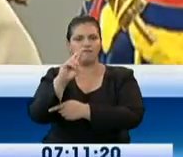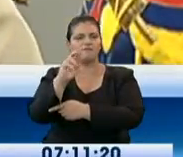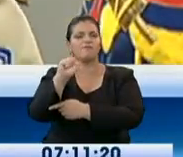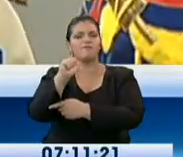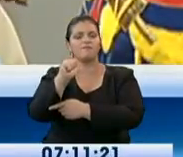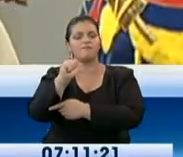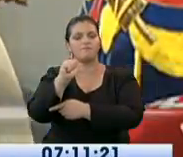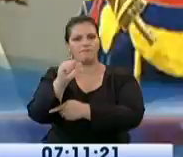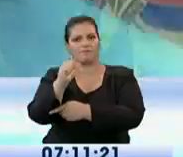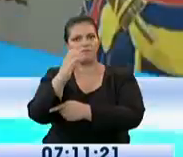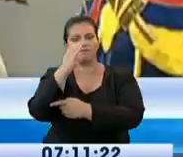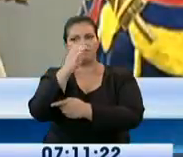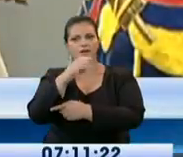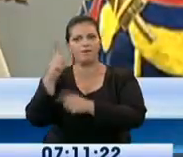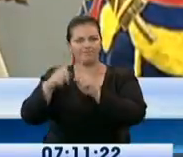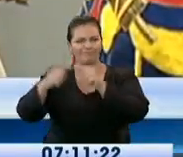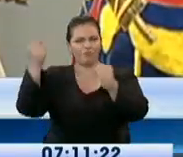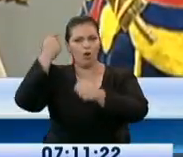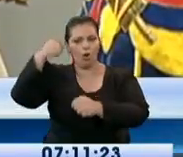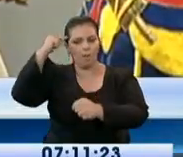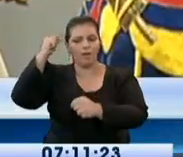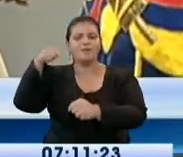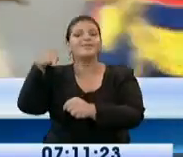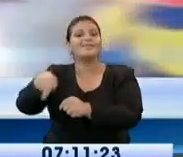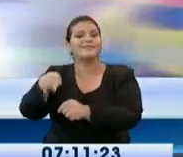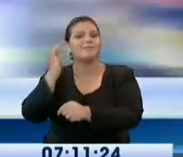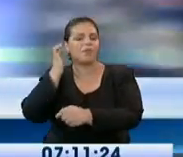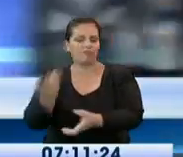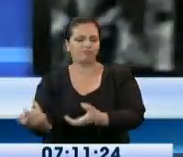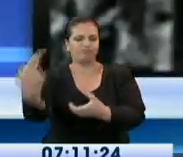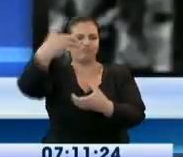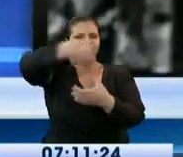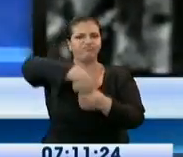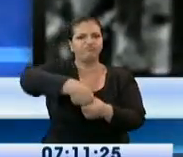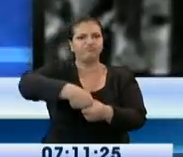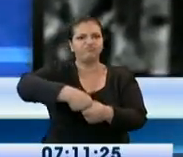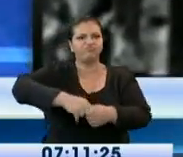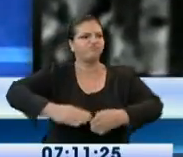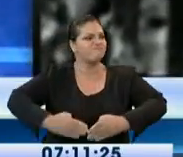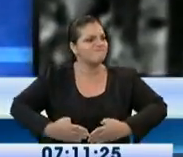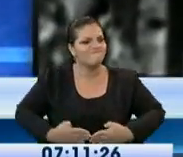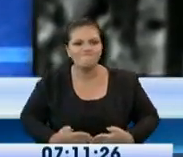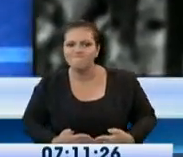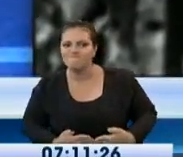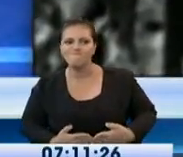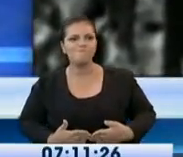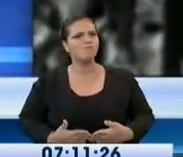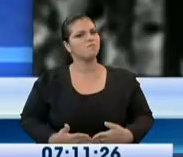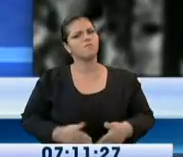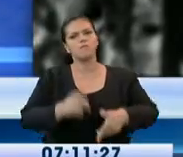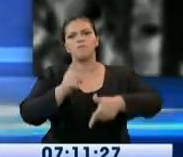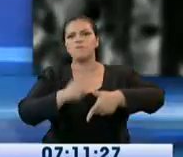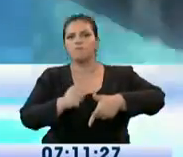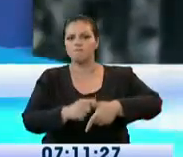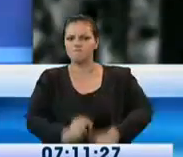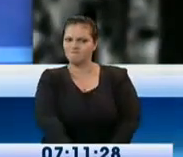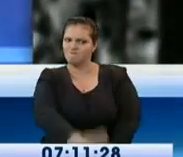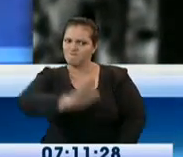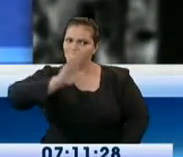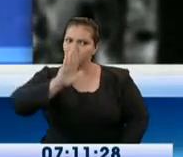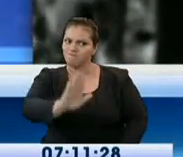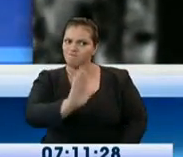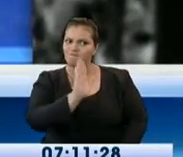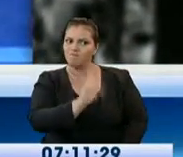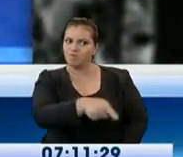era justamente dentro de lo que corresponde a participar directamente en las extorsiones. Es decir, las amenazas para que las